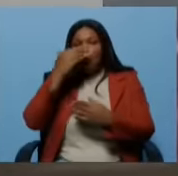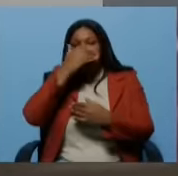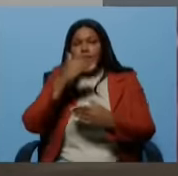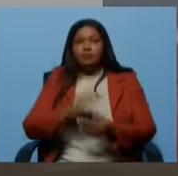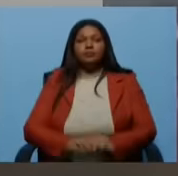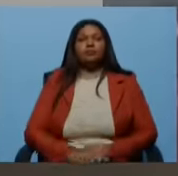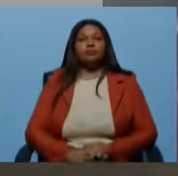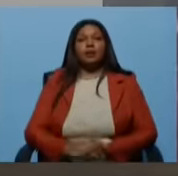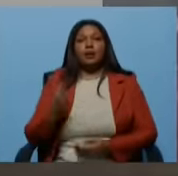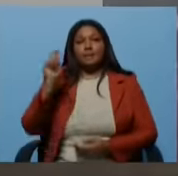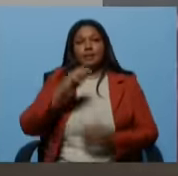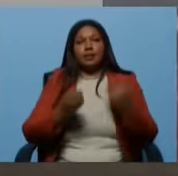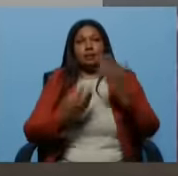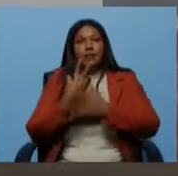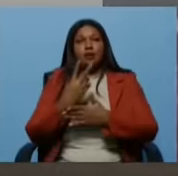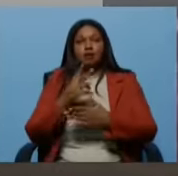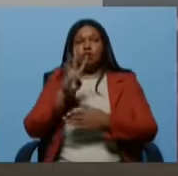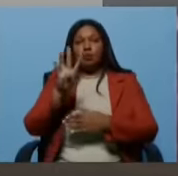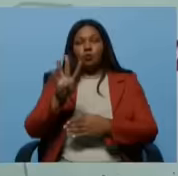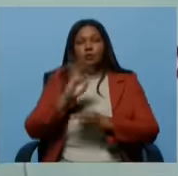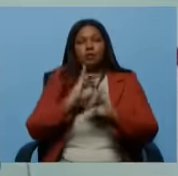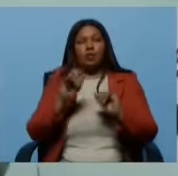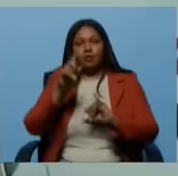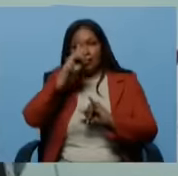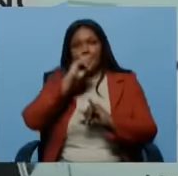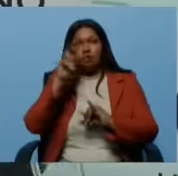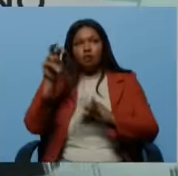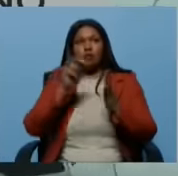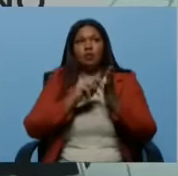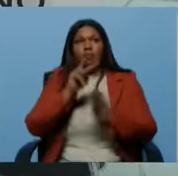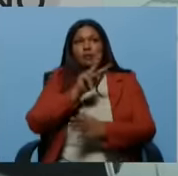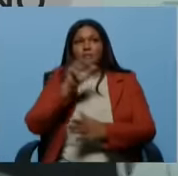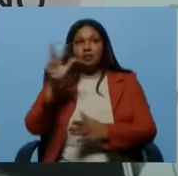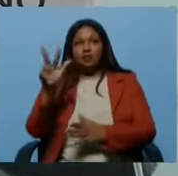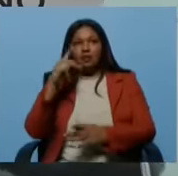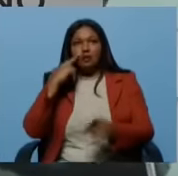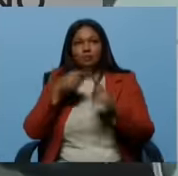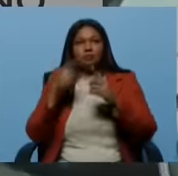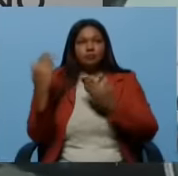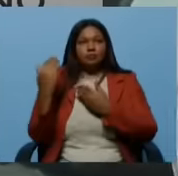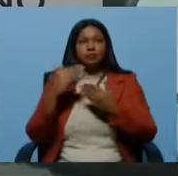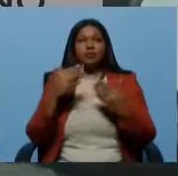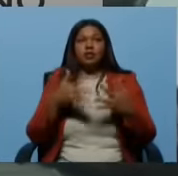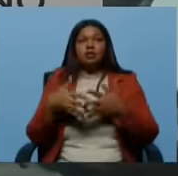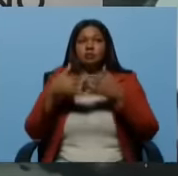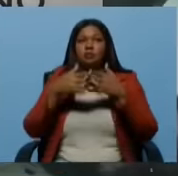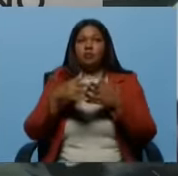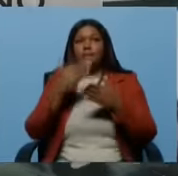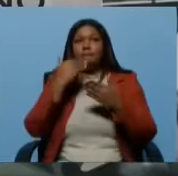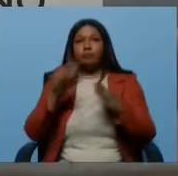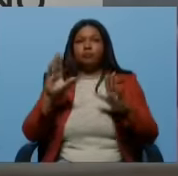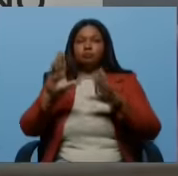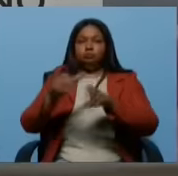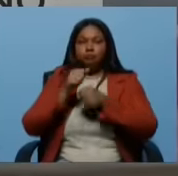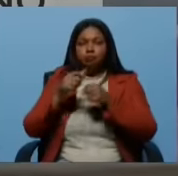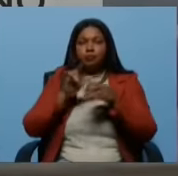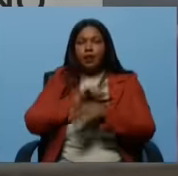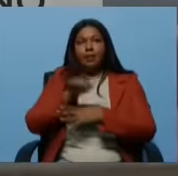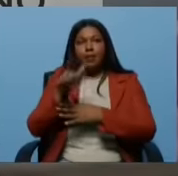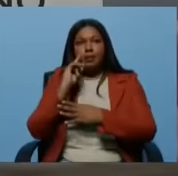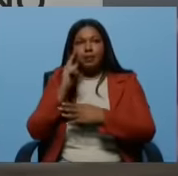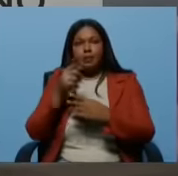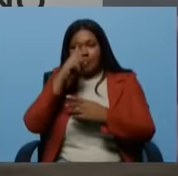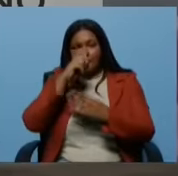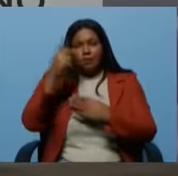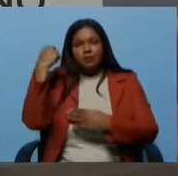mes de mayo, el 4 específicamente, ya en el año 2023, Ralph Moss, juez federal norteamericano, ordenó el decomiso del avión de la empresa Entrasur retenido desde el